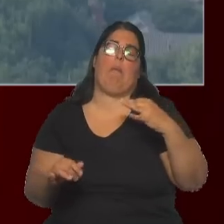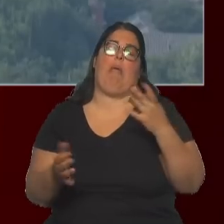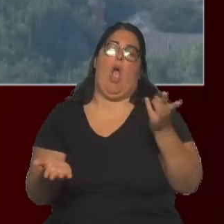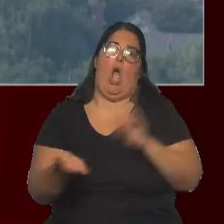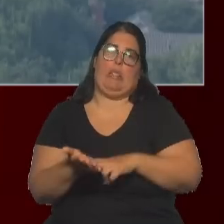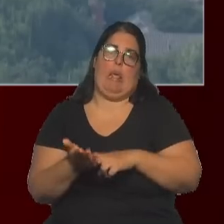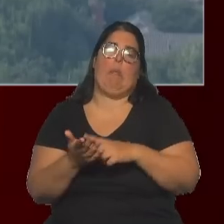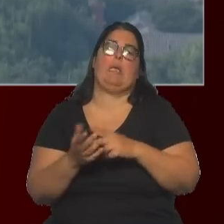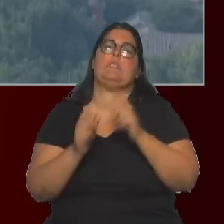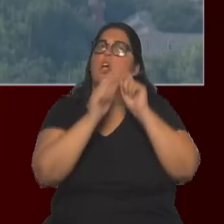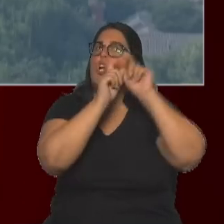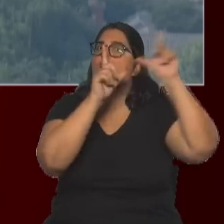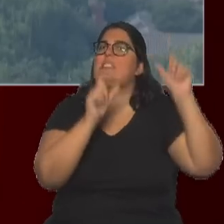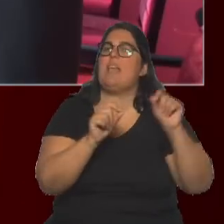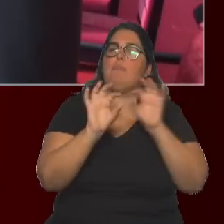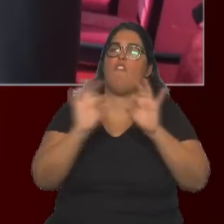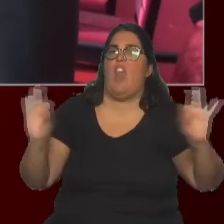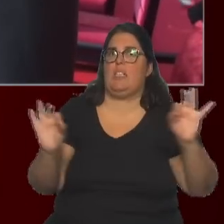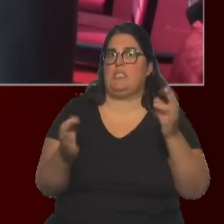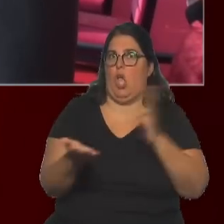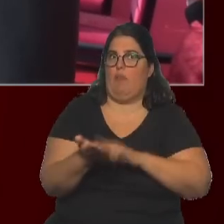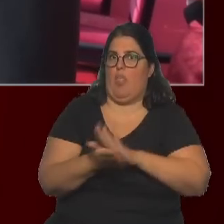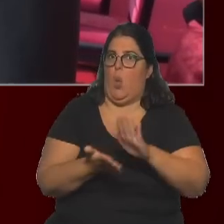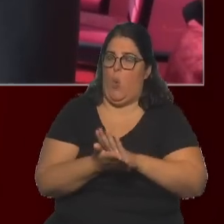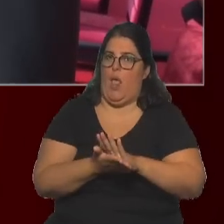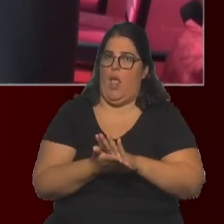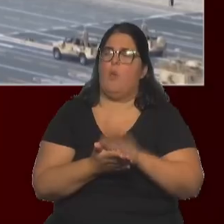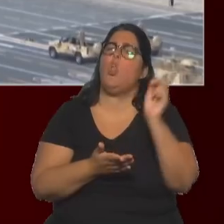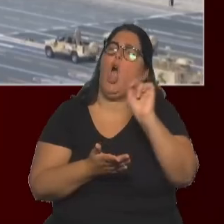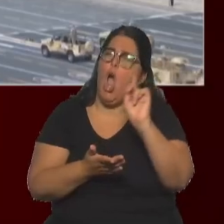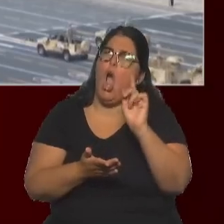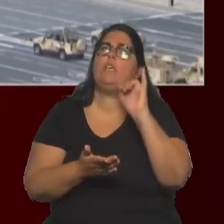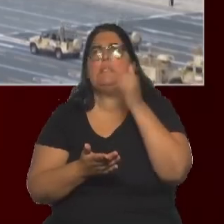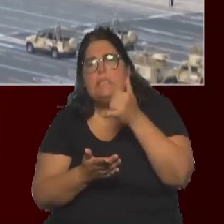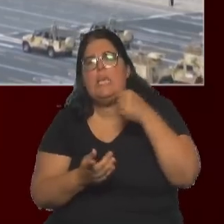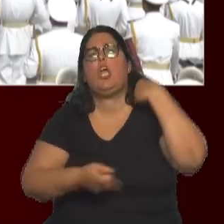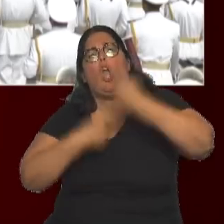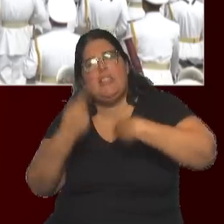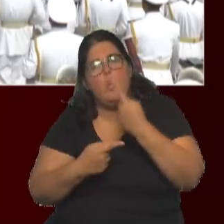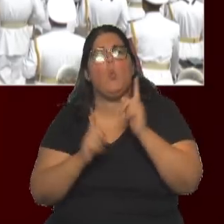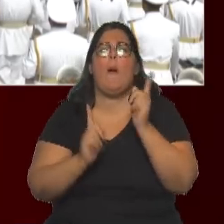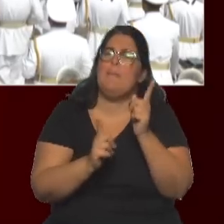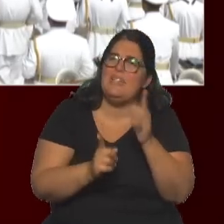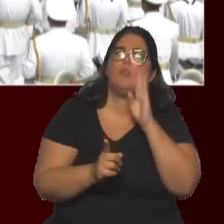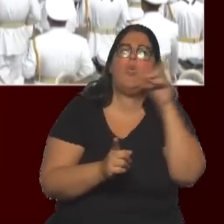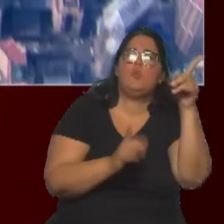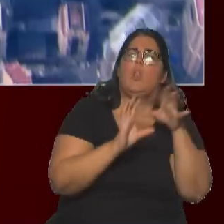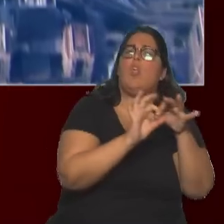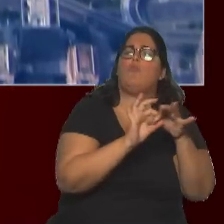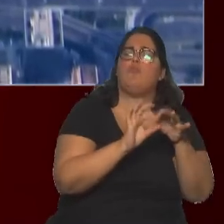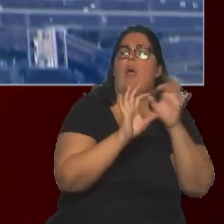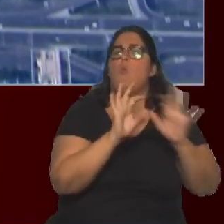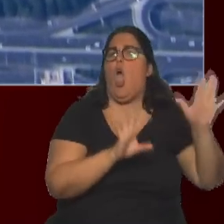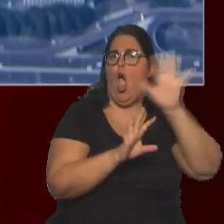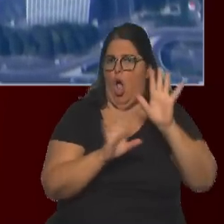redefiniendo conceptualmente esos dichos y diciendo que no, que sigue existiendo esa coherencia, esa cohesión entre